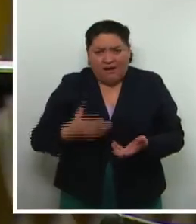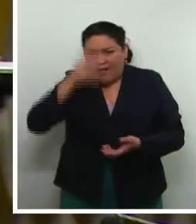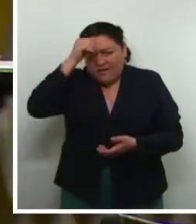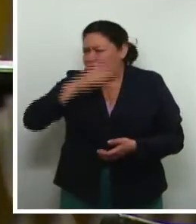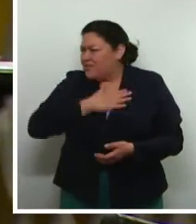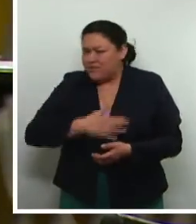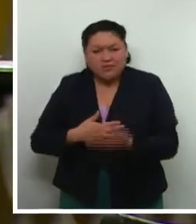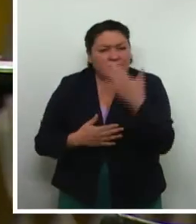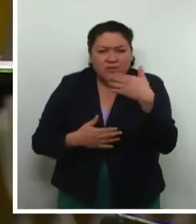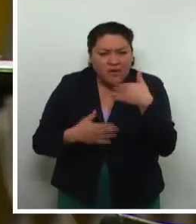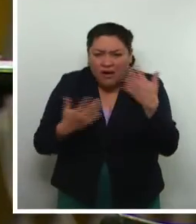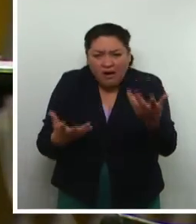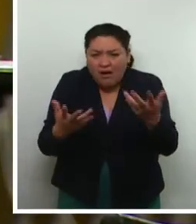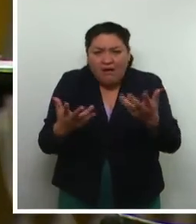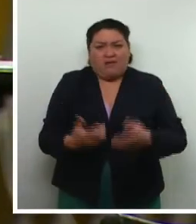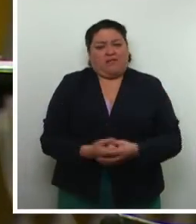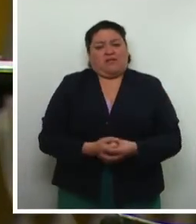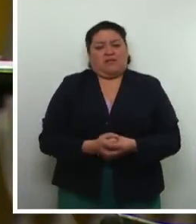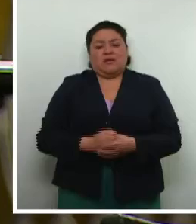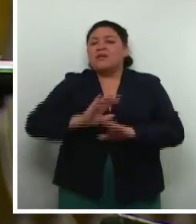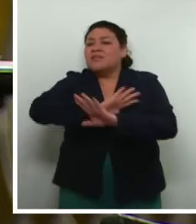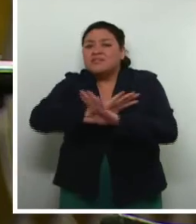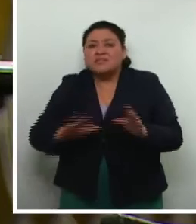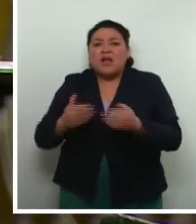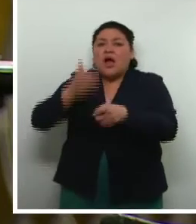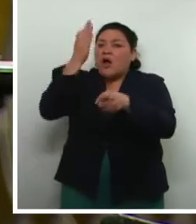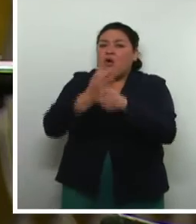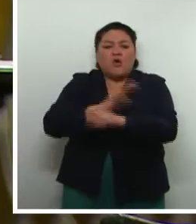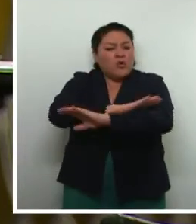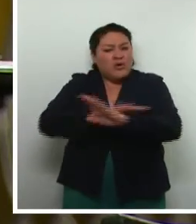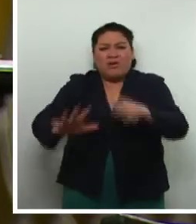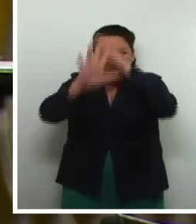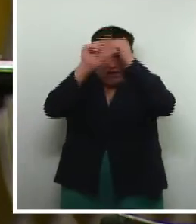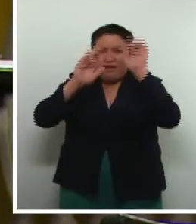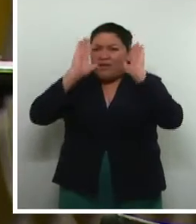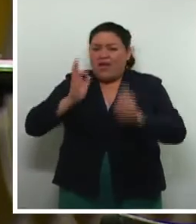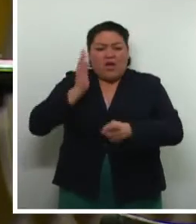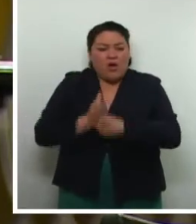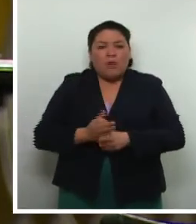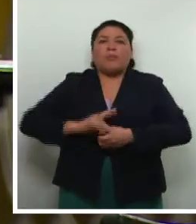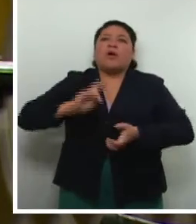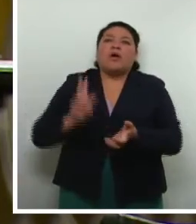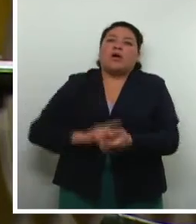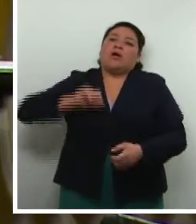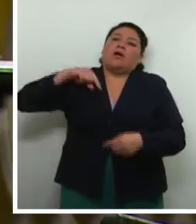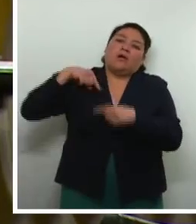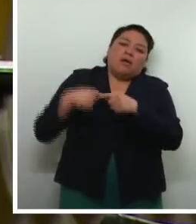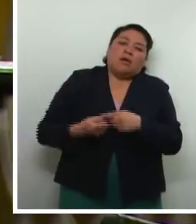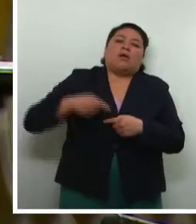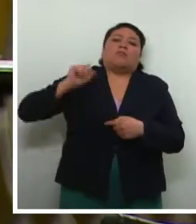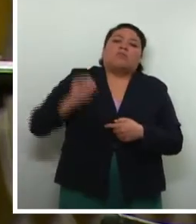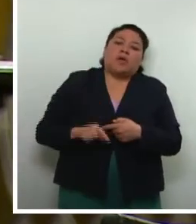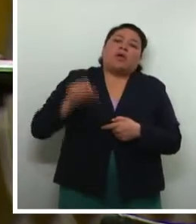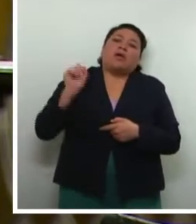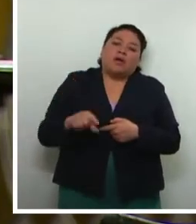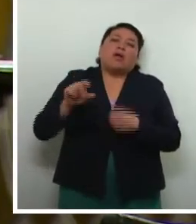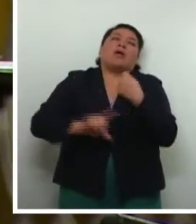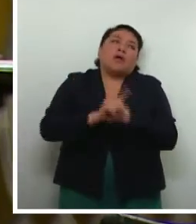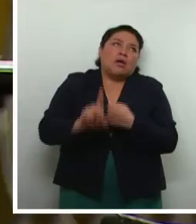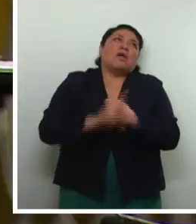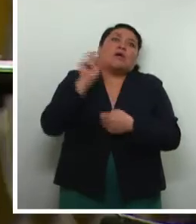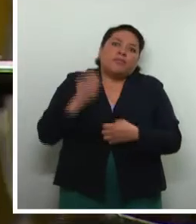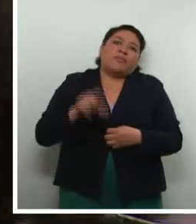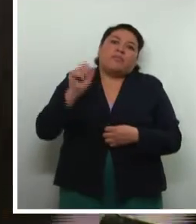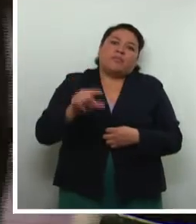ser. Esto ya tiene que resolverse, si no, día a día, todos los días va a ser el